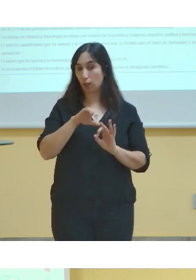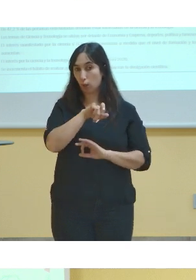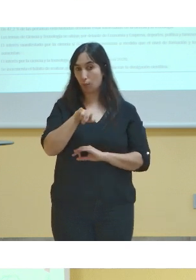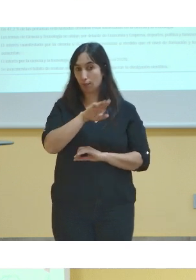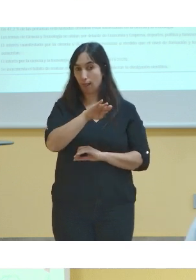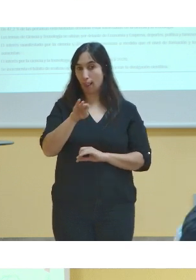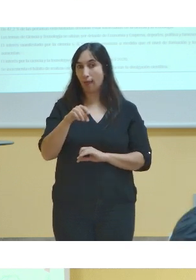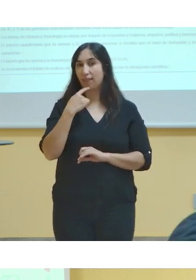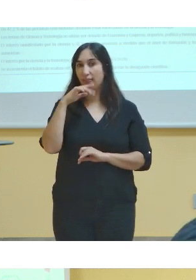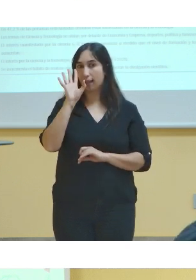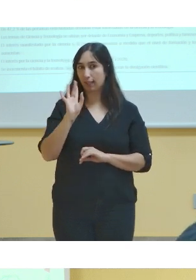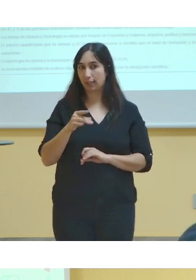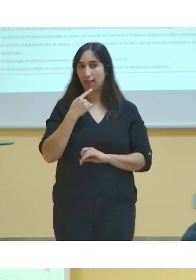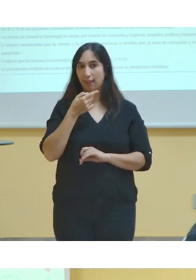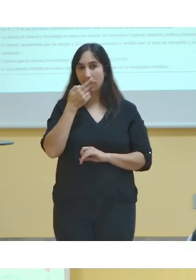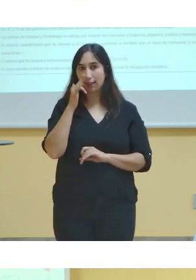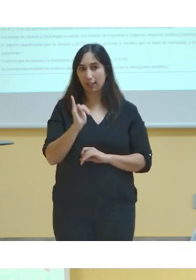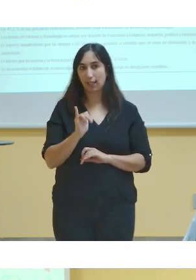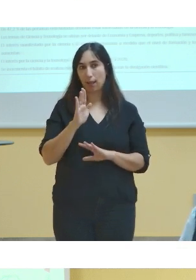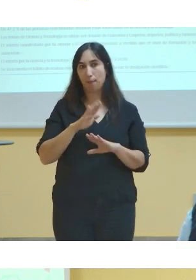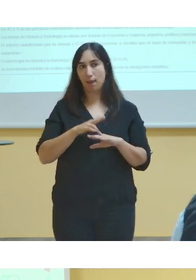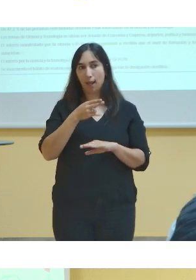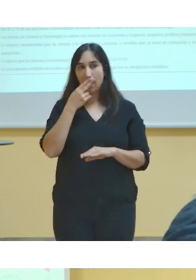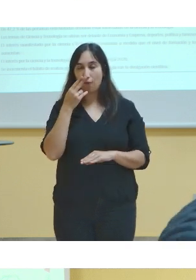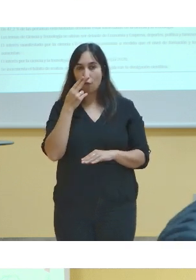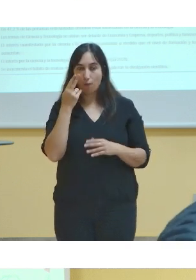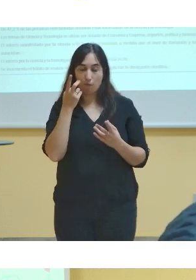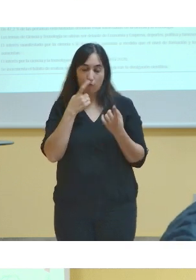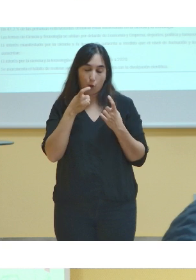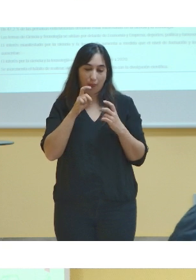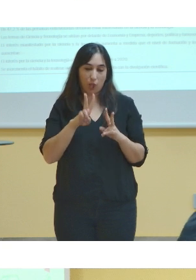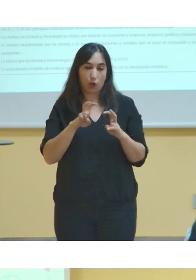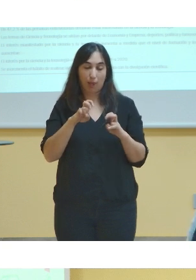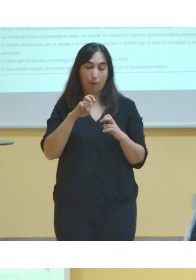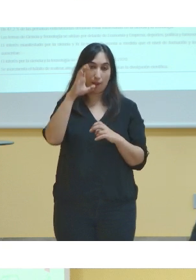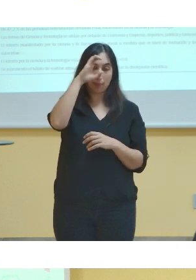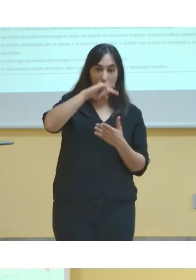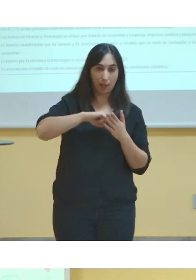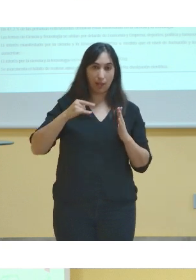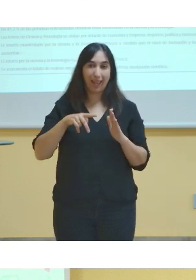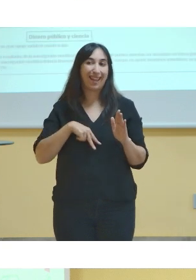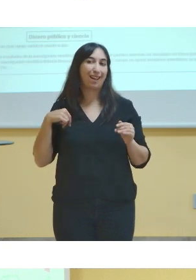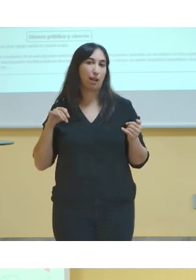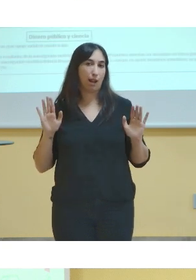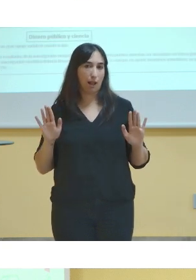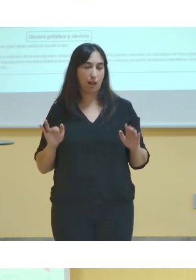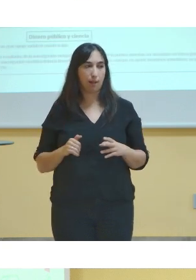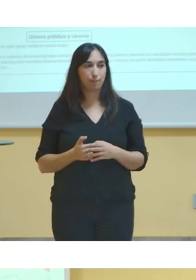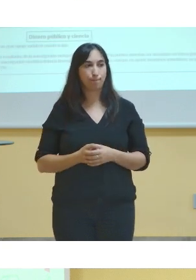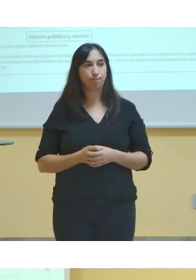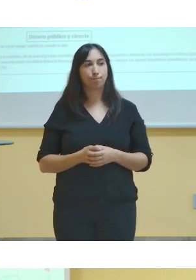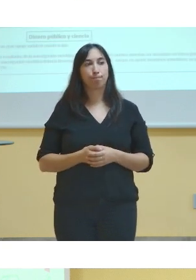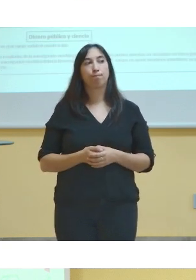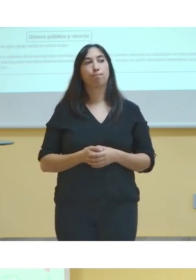entrevistados manifiesta que sí, que tiene interés por las informaciones relativas a ciencia y tecnología, insisto, en general.